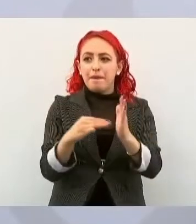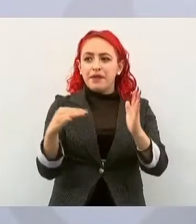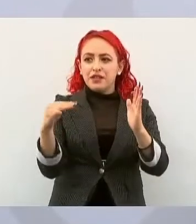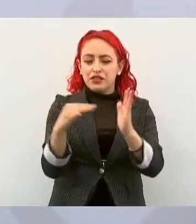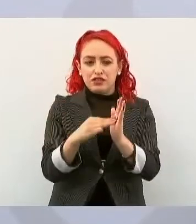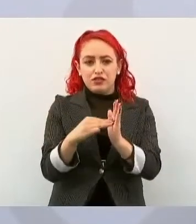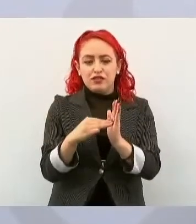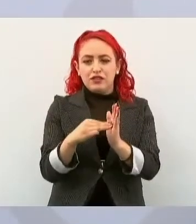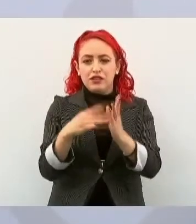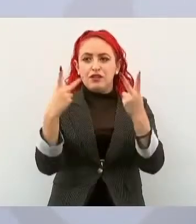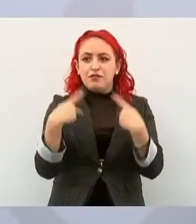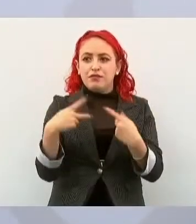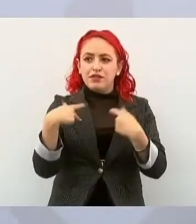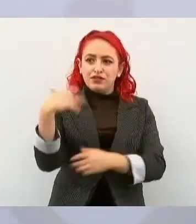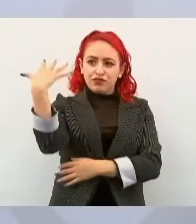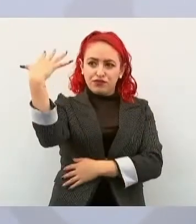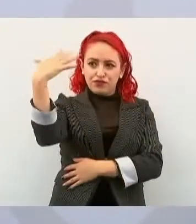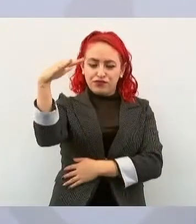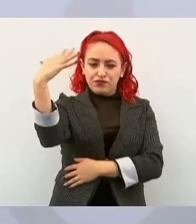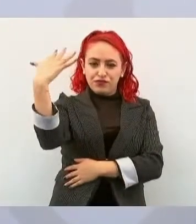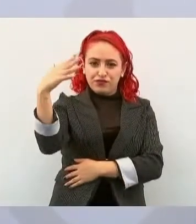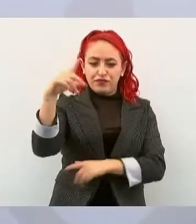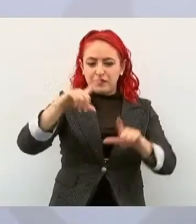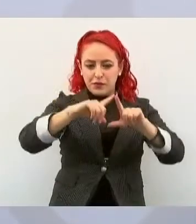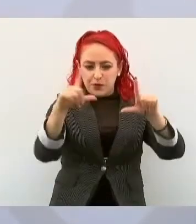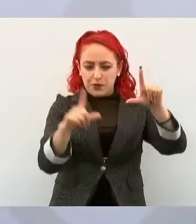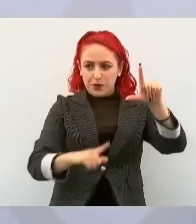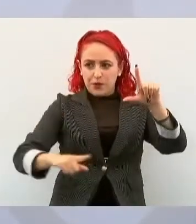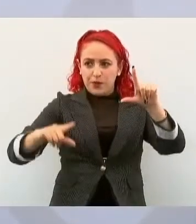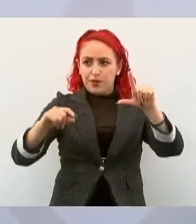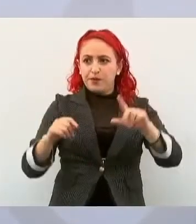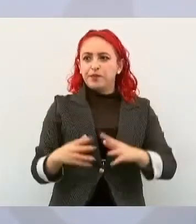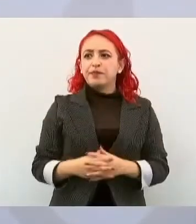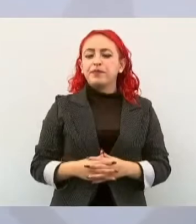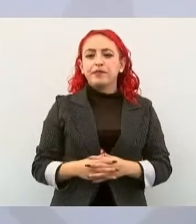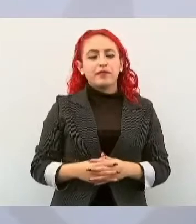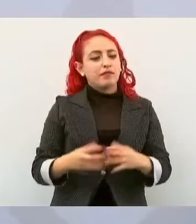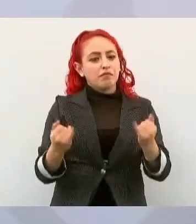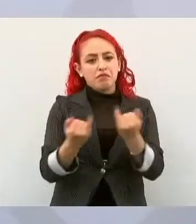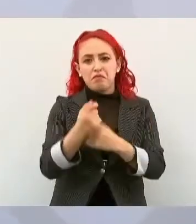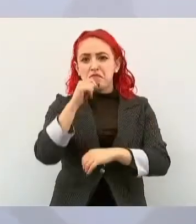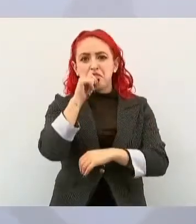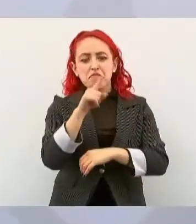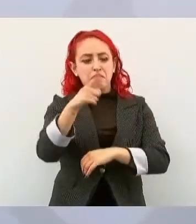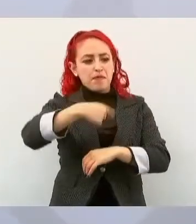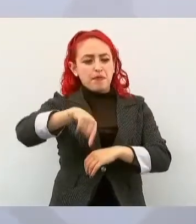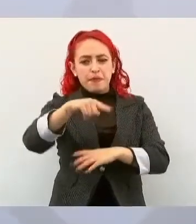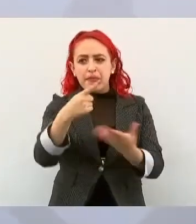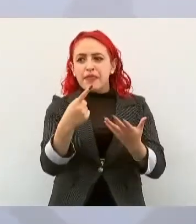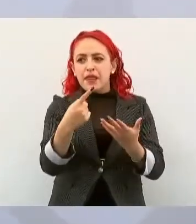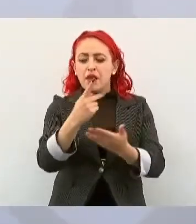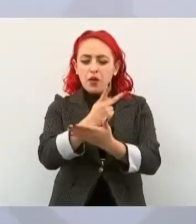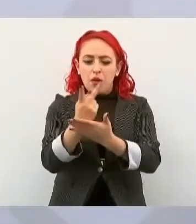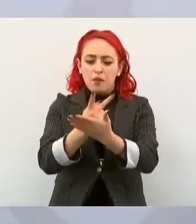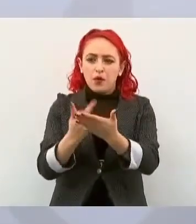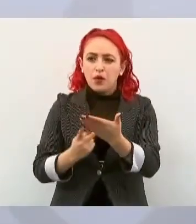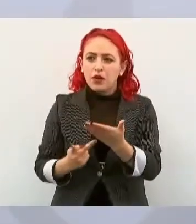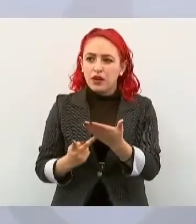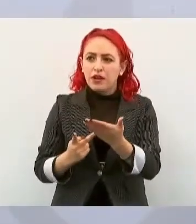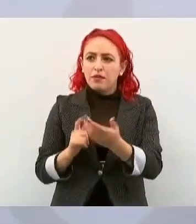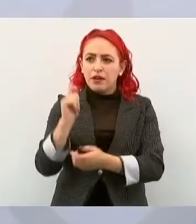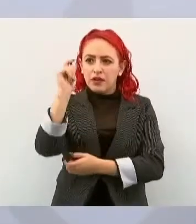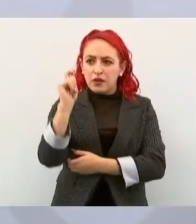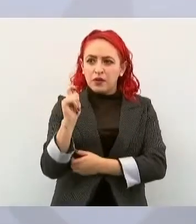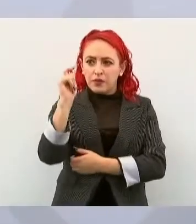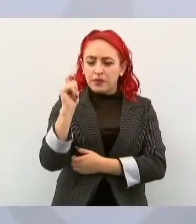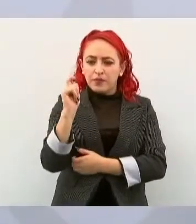de adultos mayores del país. Lo mismo con el programa de la